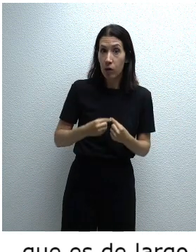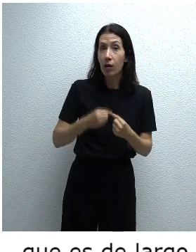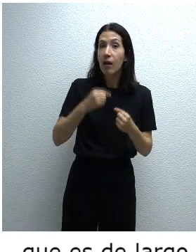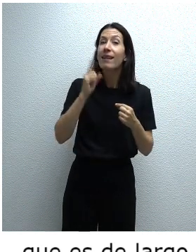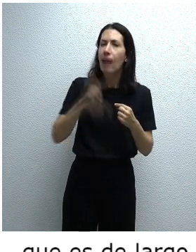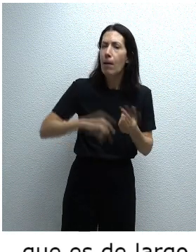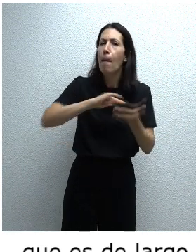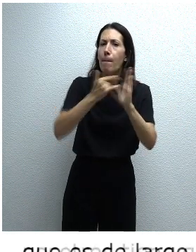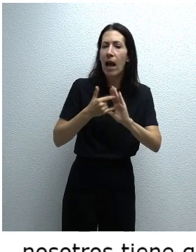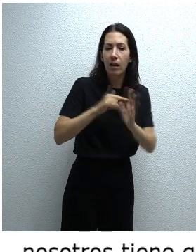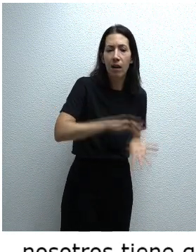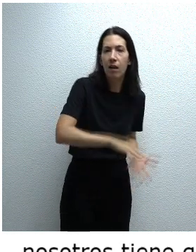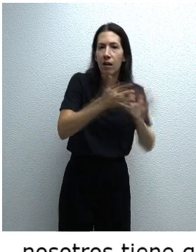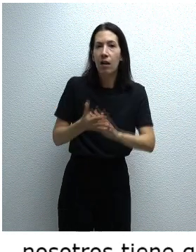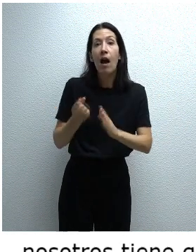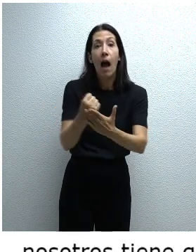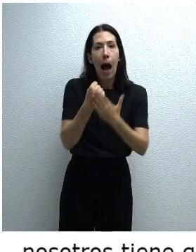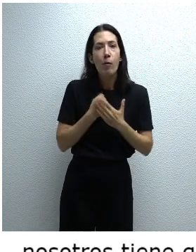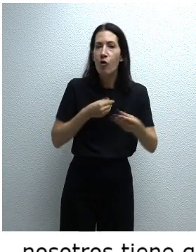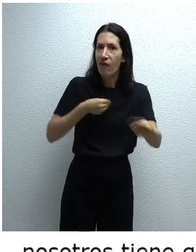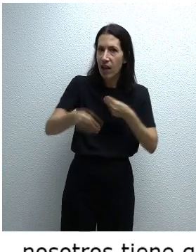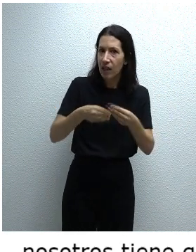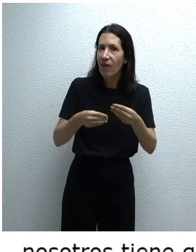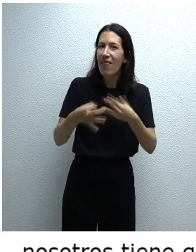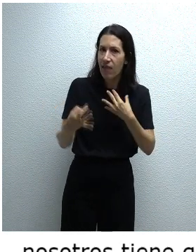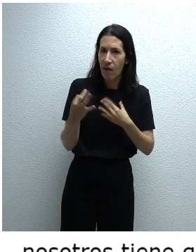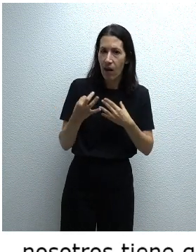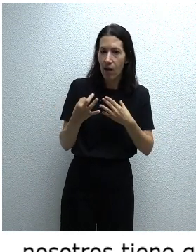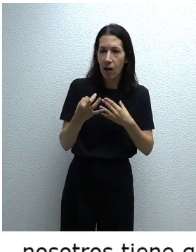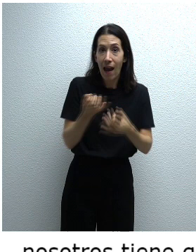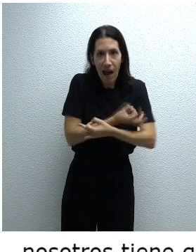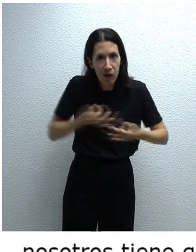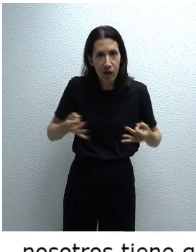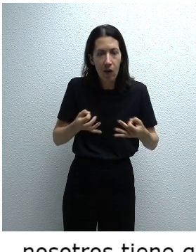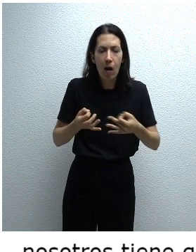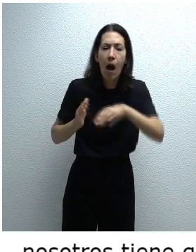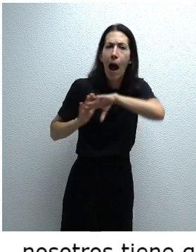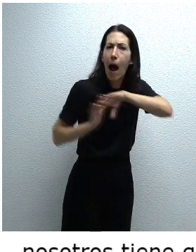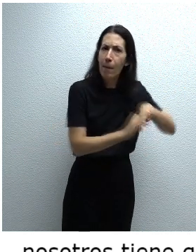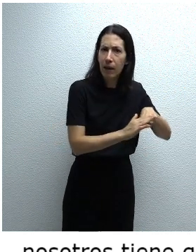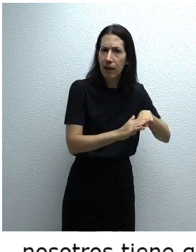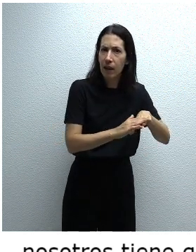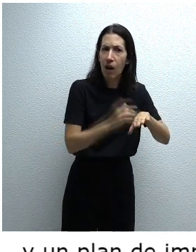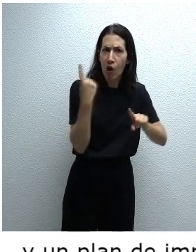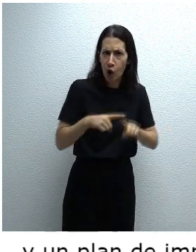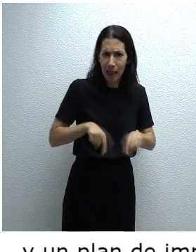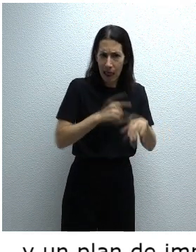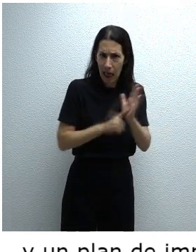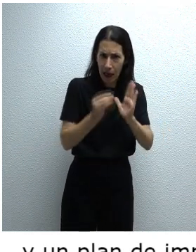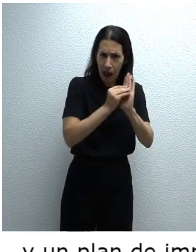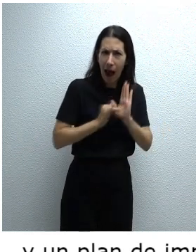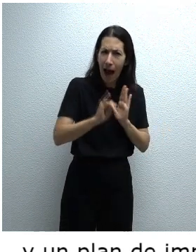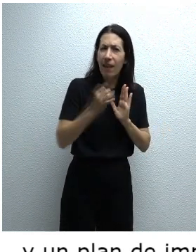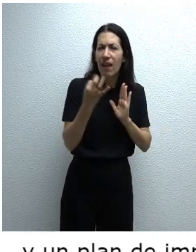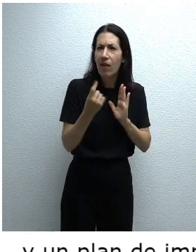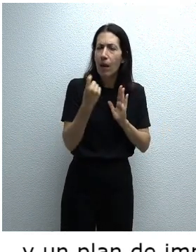de implementación de unos apoyos flexibles, efectivos, más allá de los que incluso establece la propia ley,